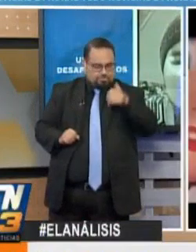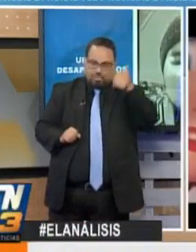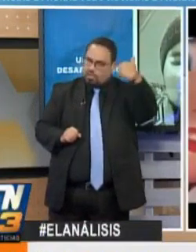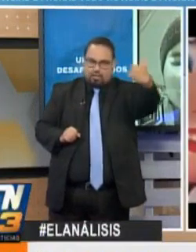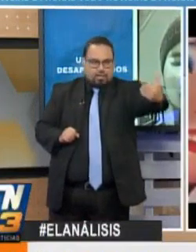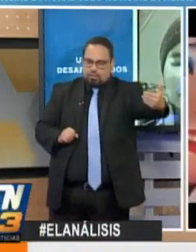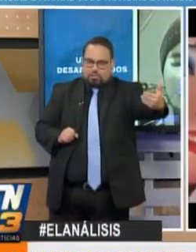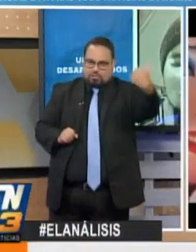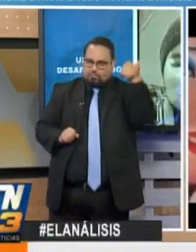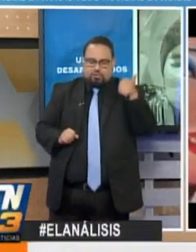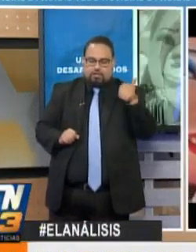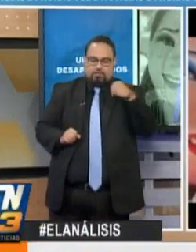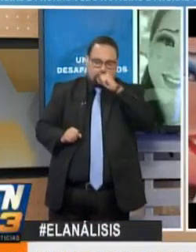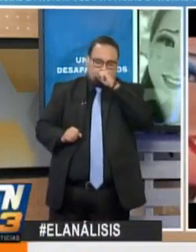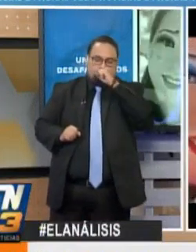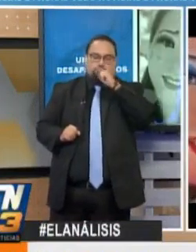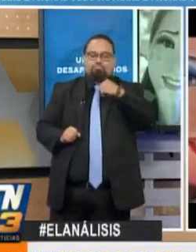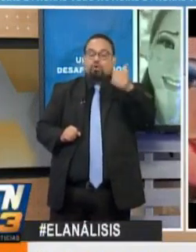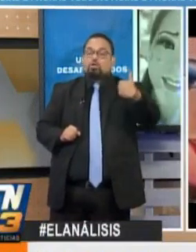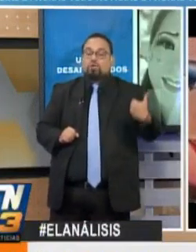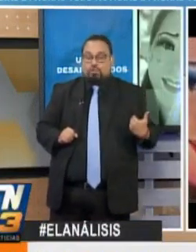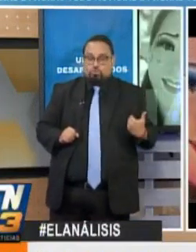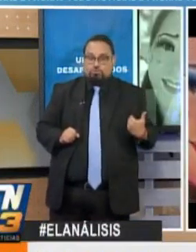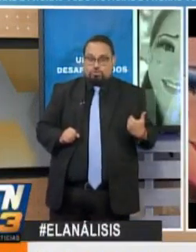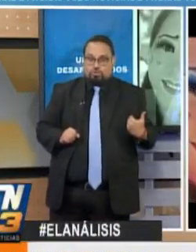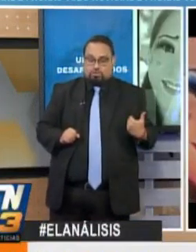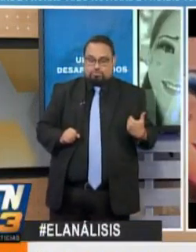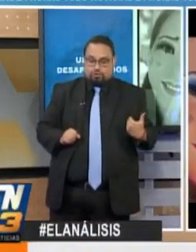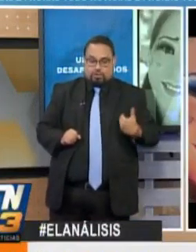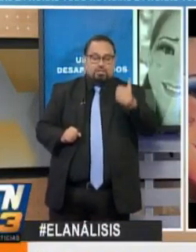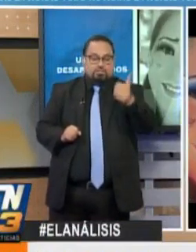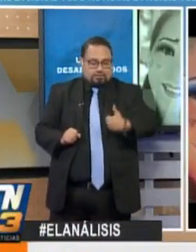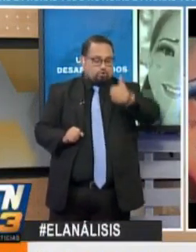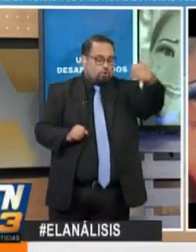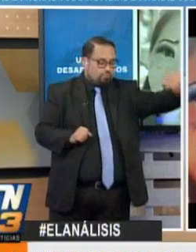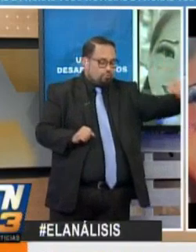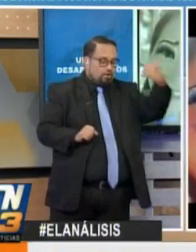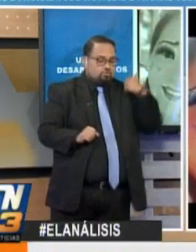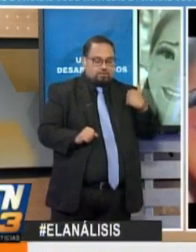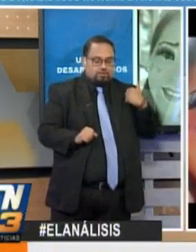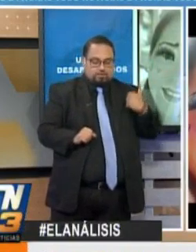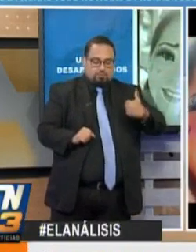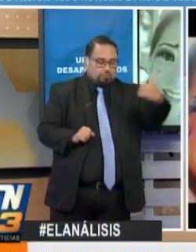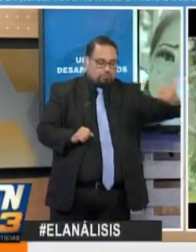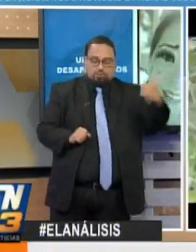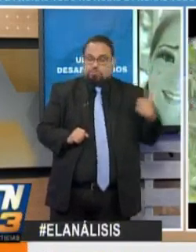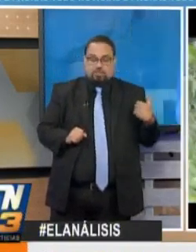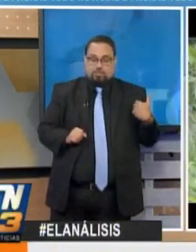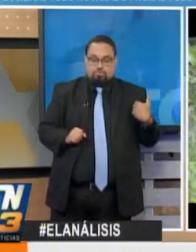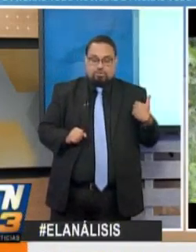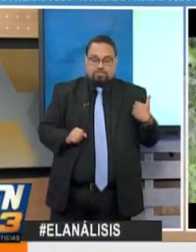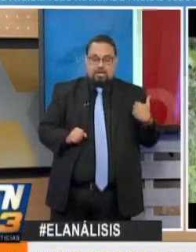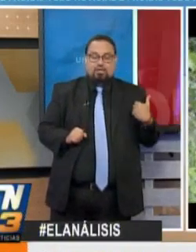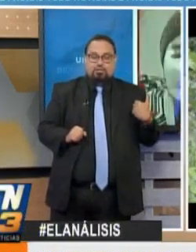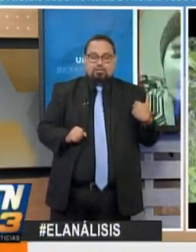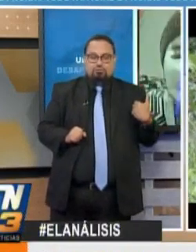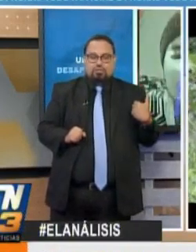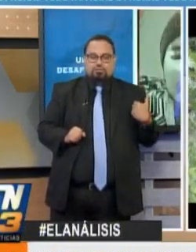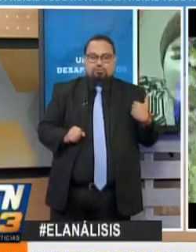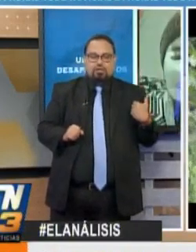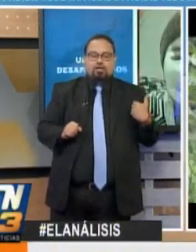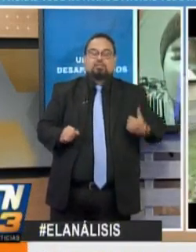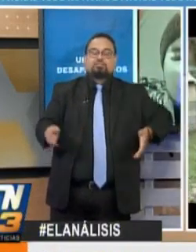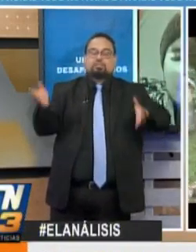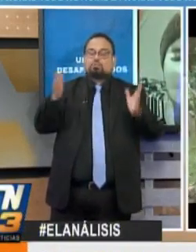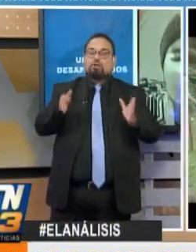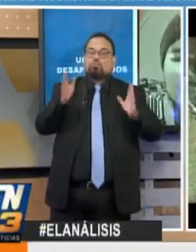llegar e inmediatamente poner una denuncia donde corresponde. Si es un hombre, una denuncia ante el MP, una denuncia ante la Policía Nacional